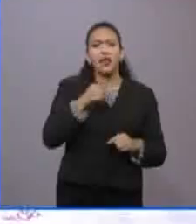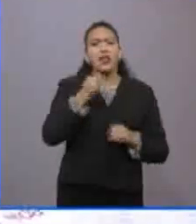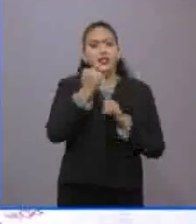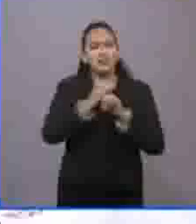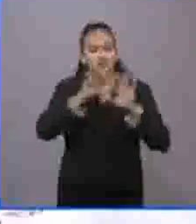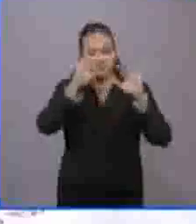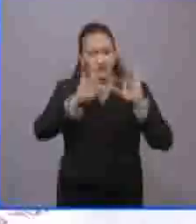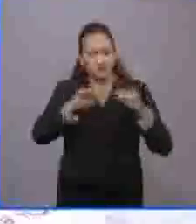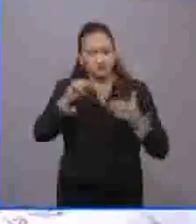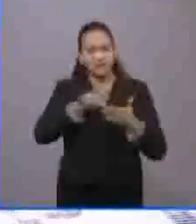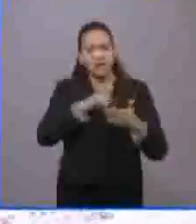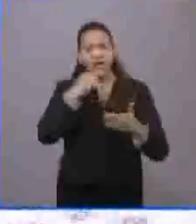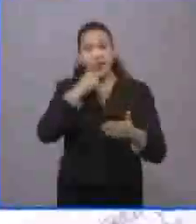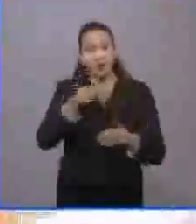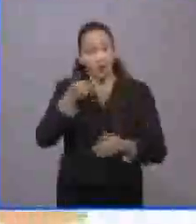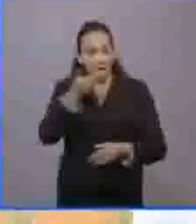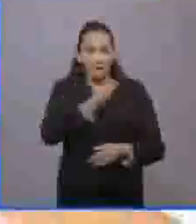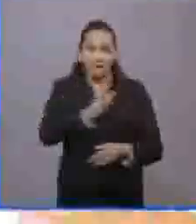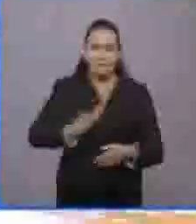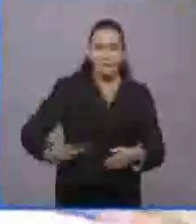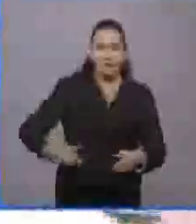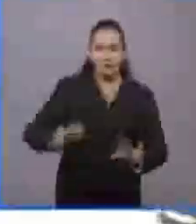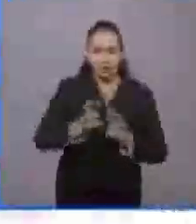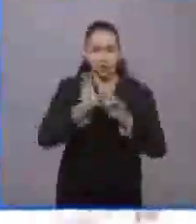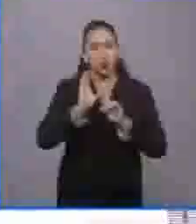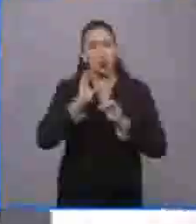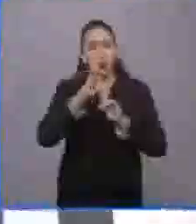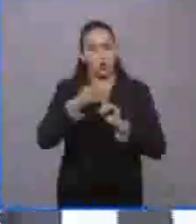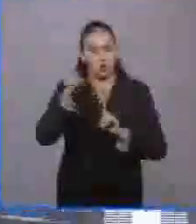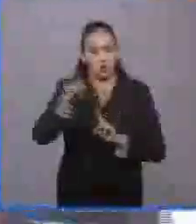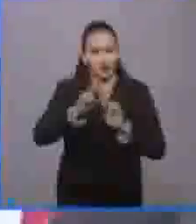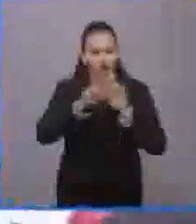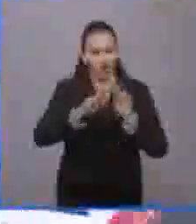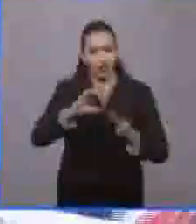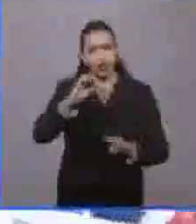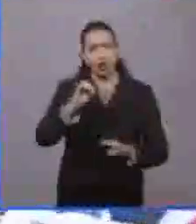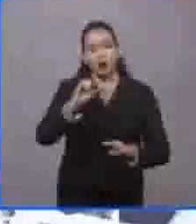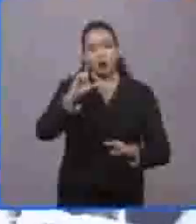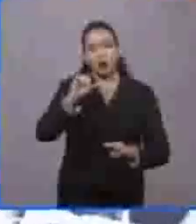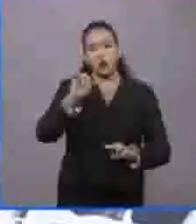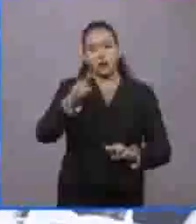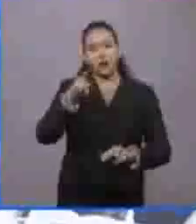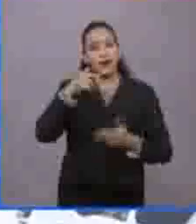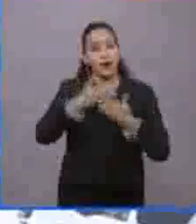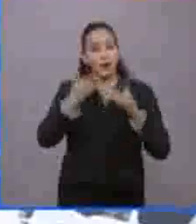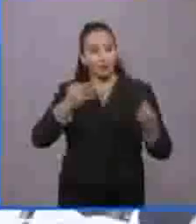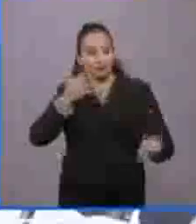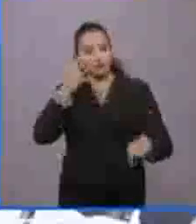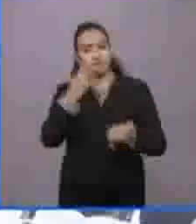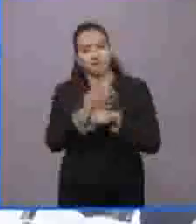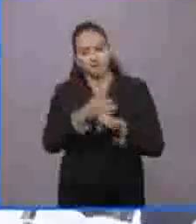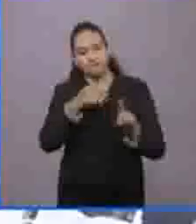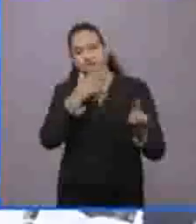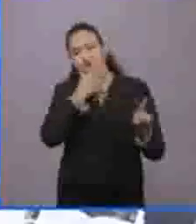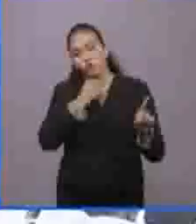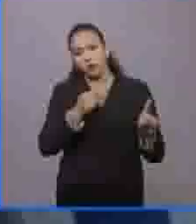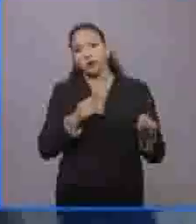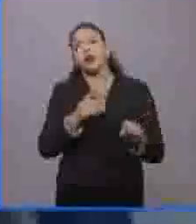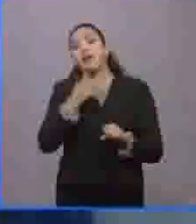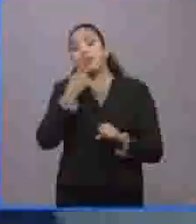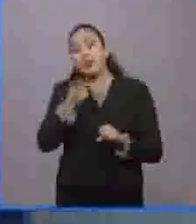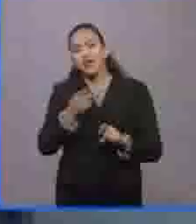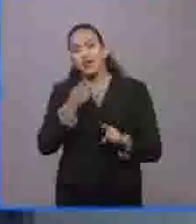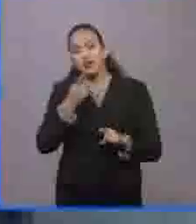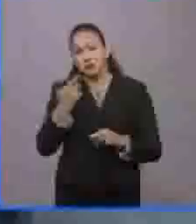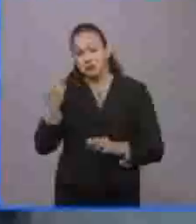y exigió que el presidente del Comité de la ONU, Olivier de Fruville, sea sancionado. Señaló que en lugar de disputar el